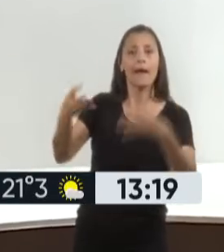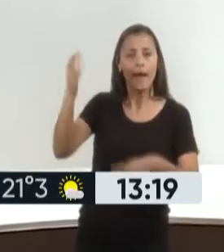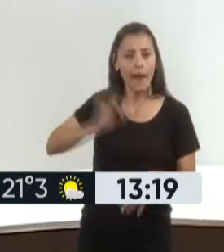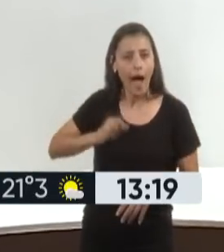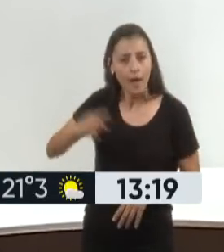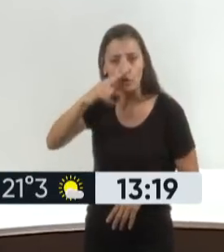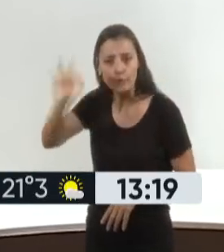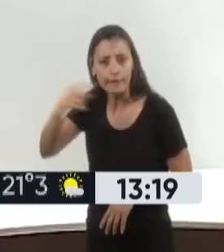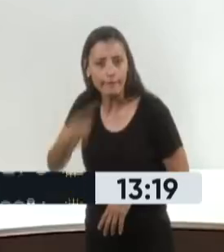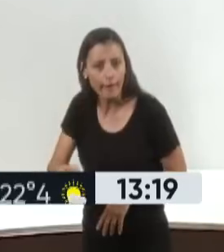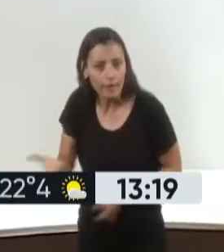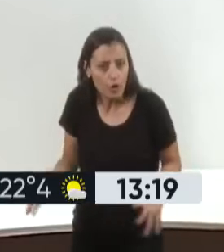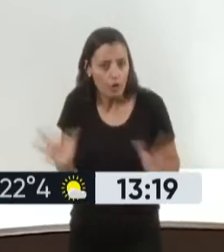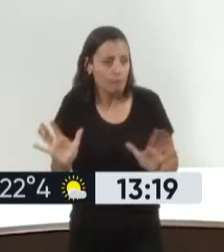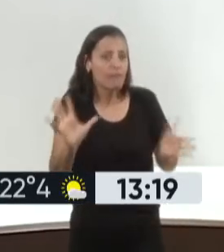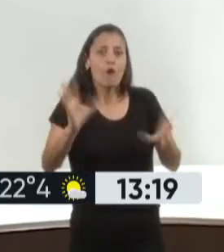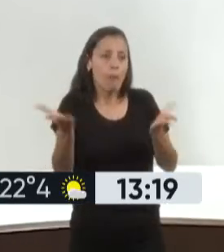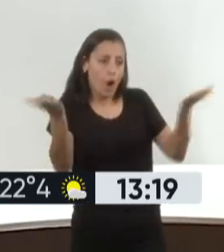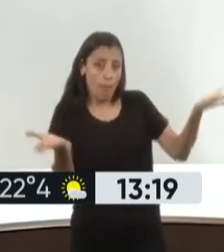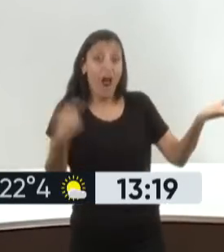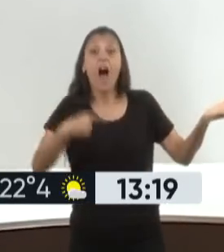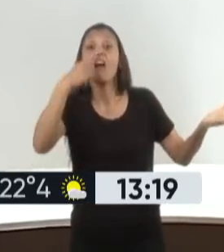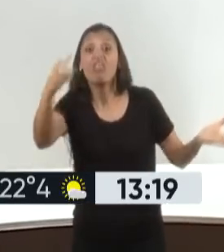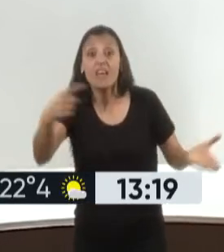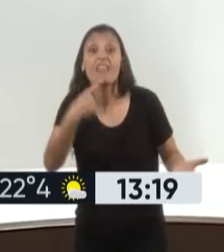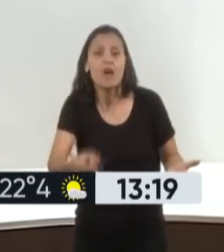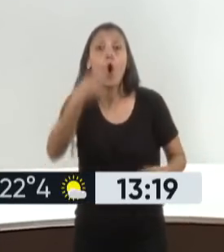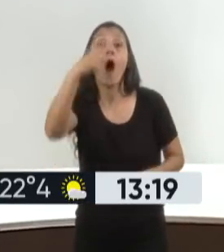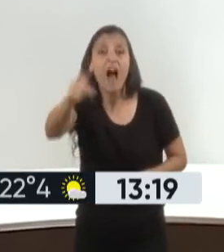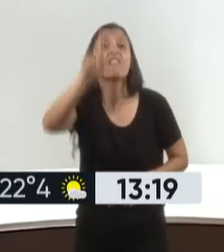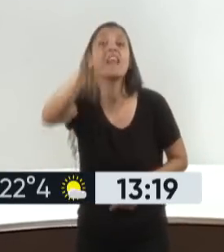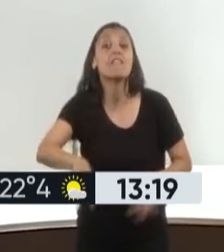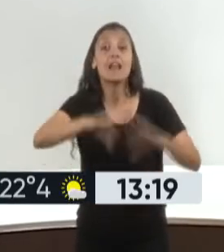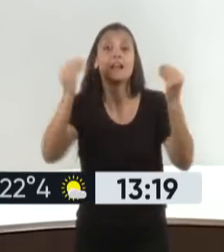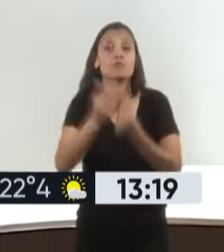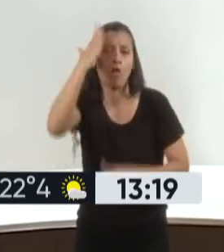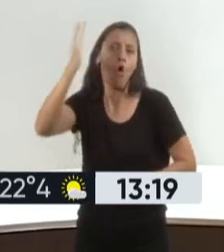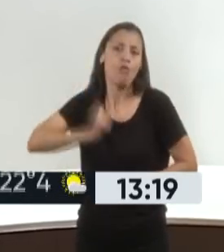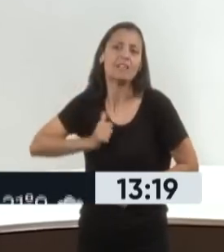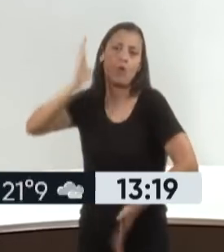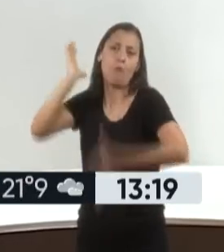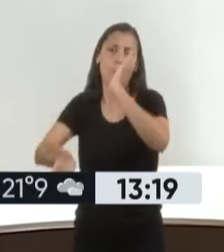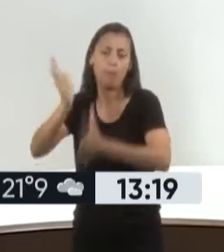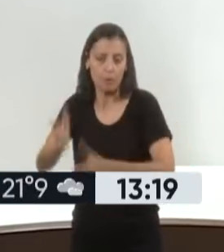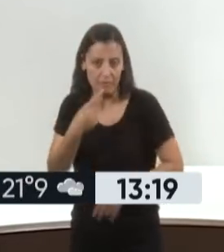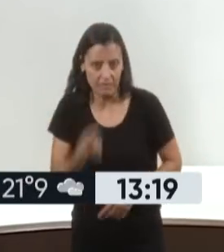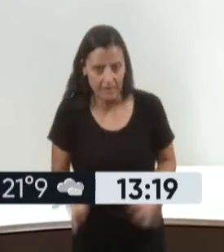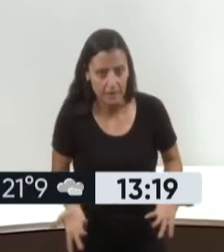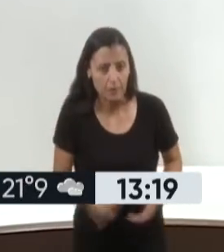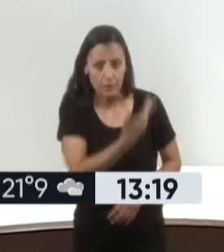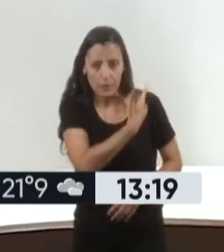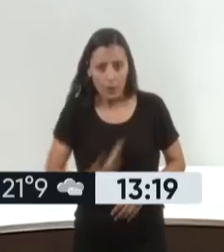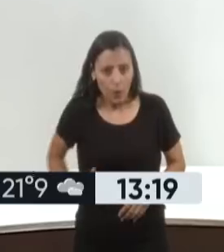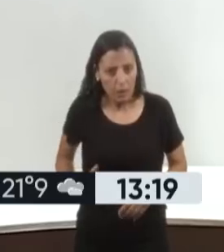70. Dijo, esto luego terminó con represión por parte de la dictadura. El presidente, el gobierno convalidan